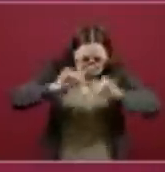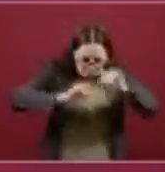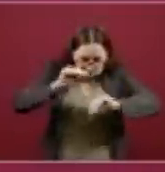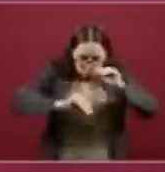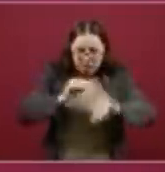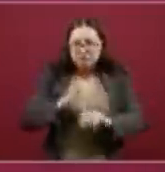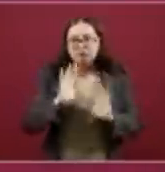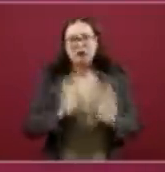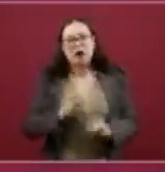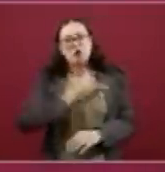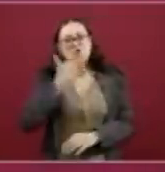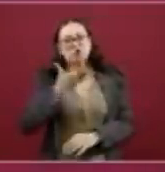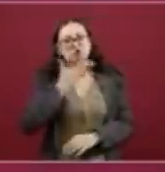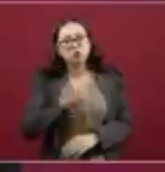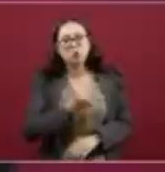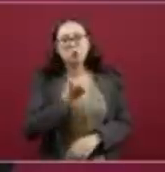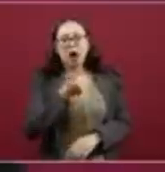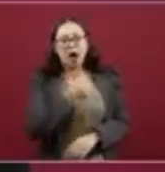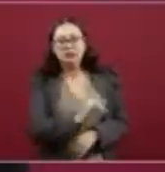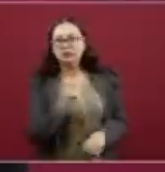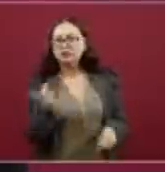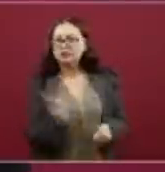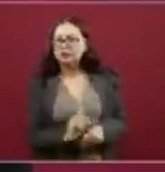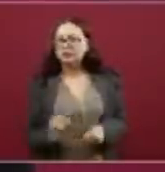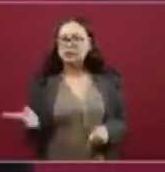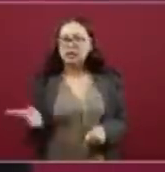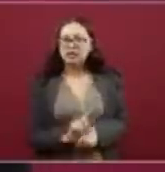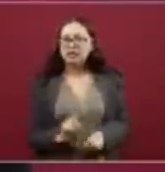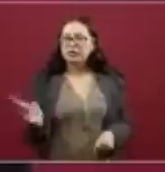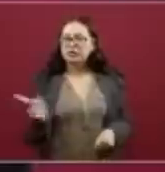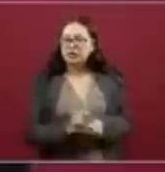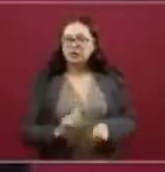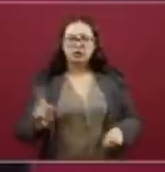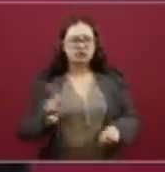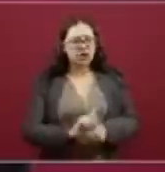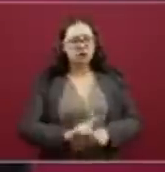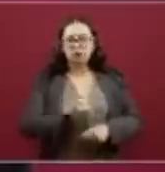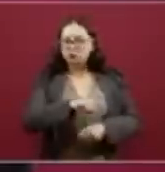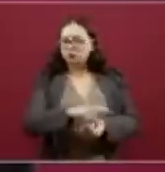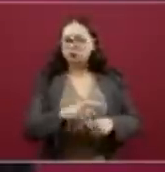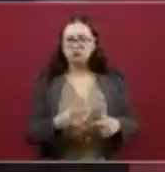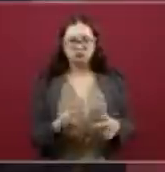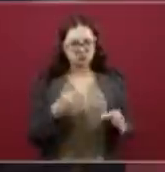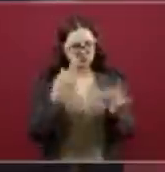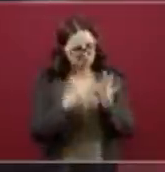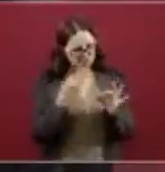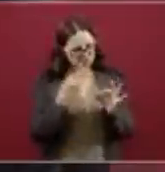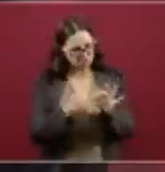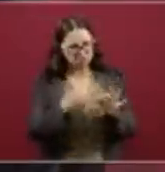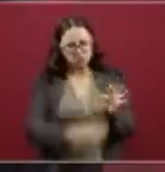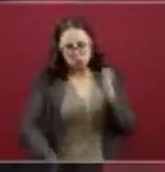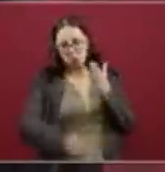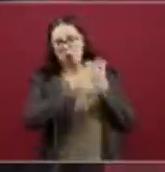sistema, porque hay una línea editorial en contra nuestra,